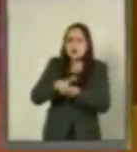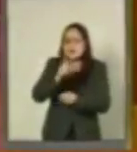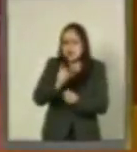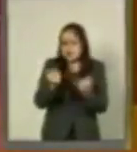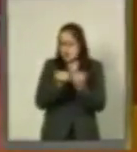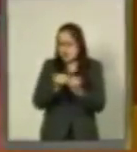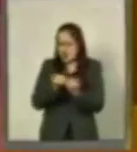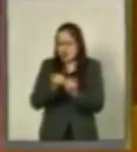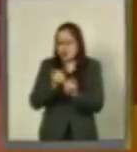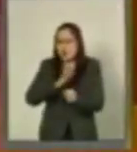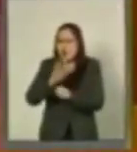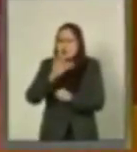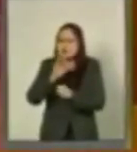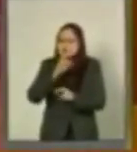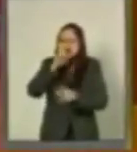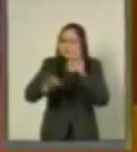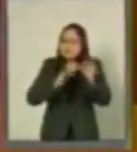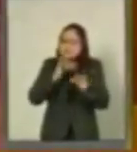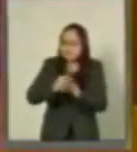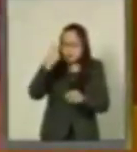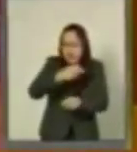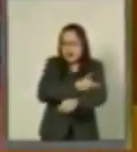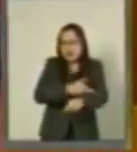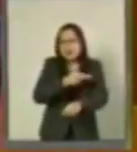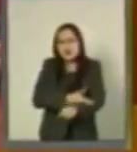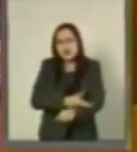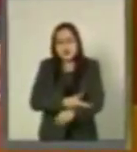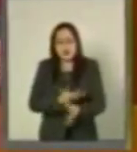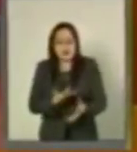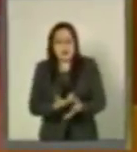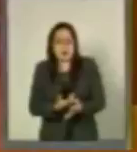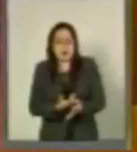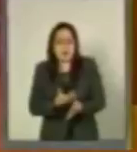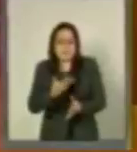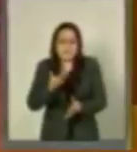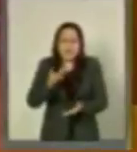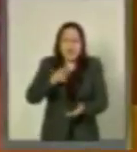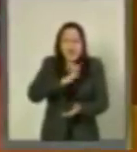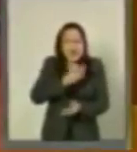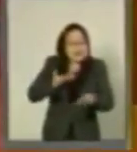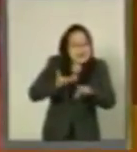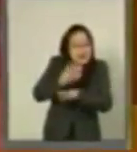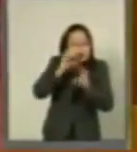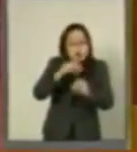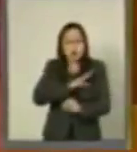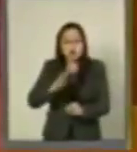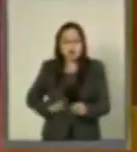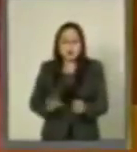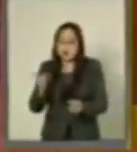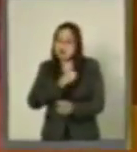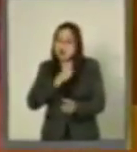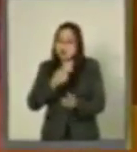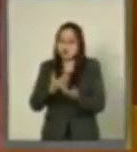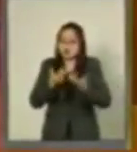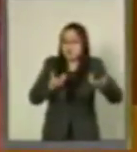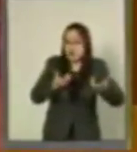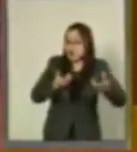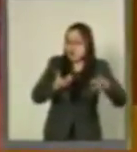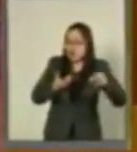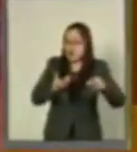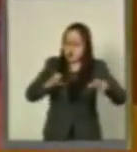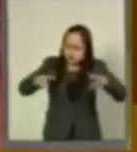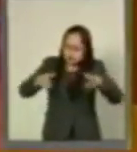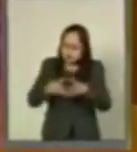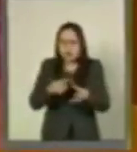también cuál es la solución. Y la solución es no dejar solos ni a los estados ni a los municipios, y seguir teniendo Fuerzas Armadas de élite